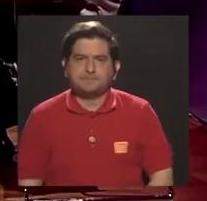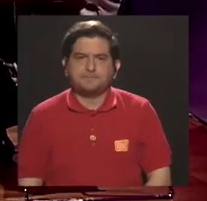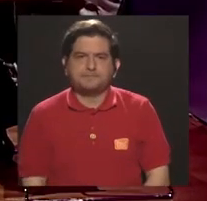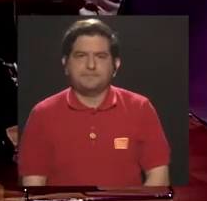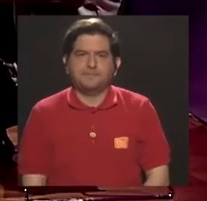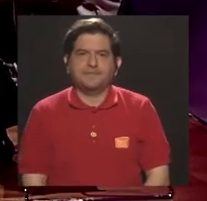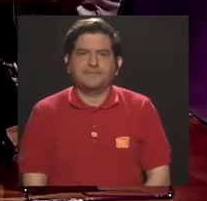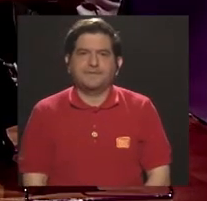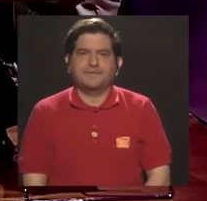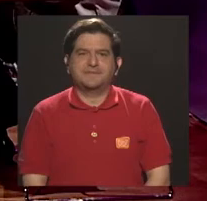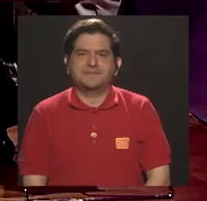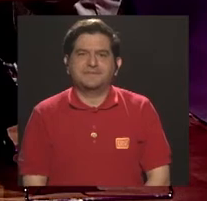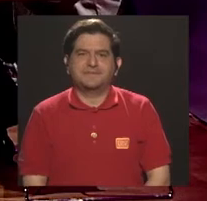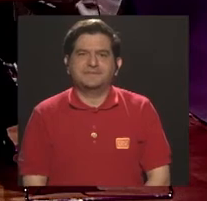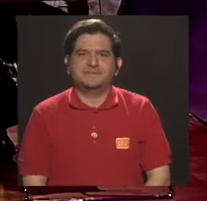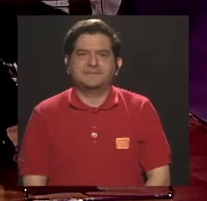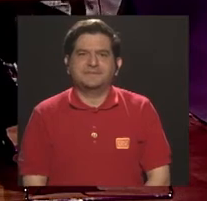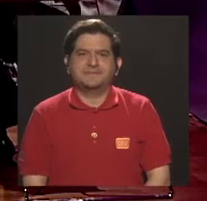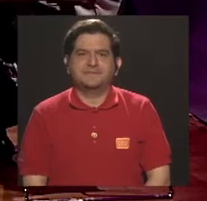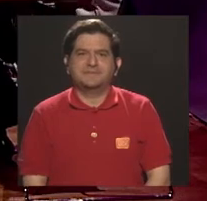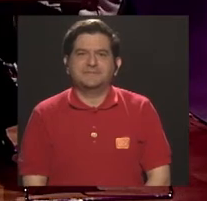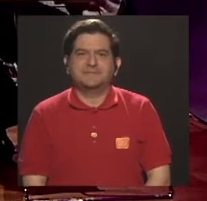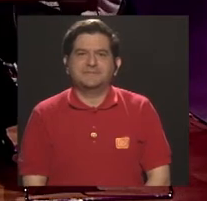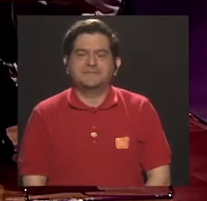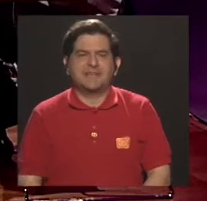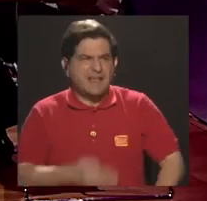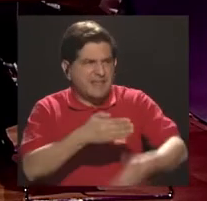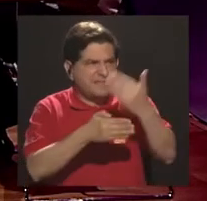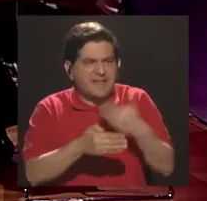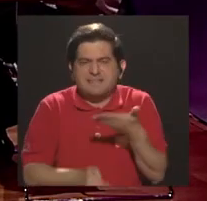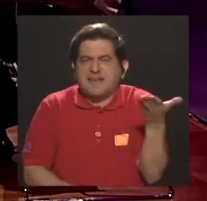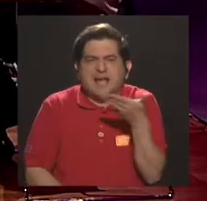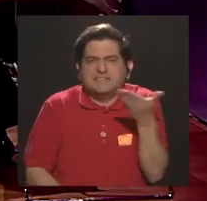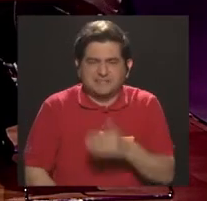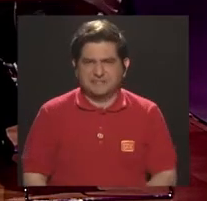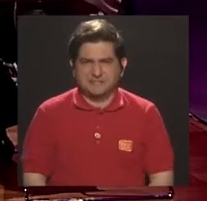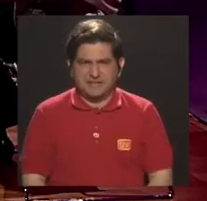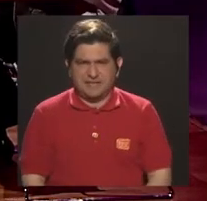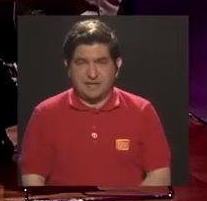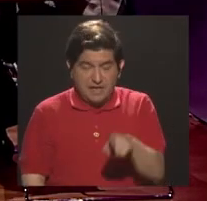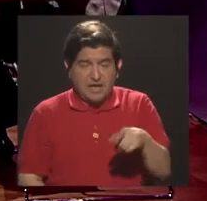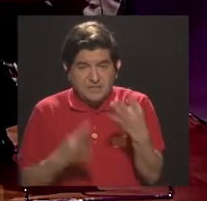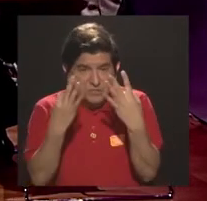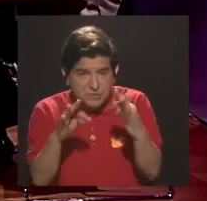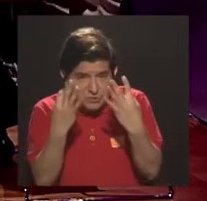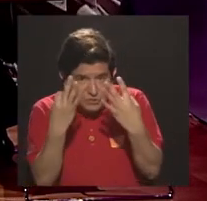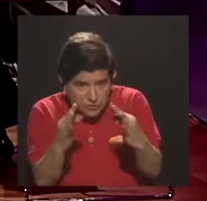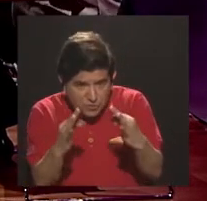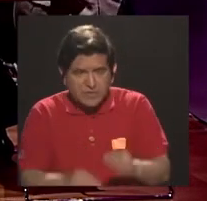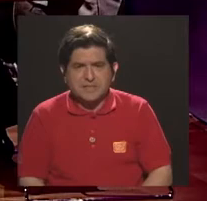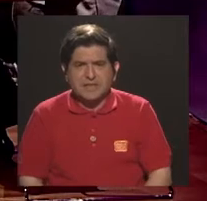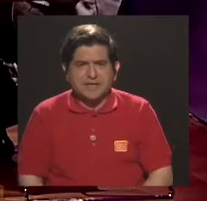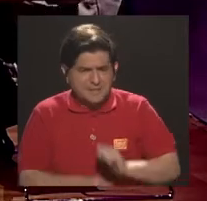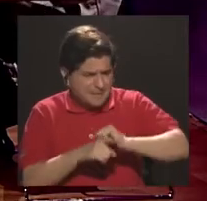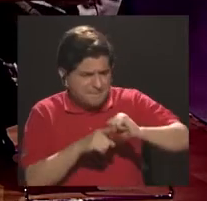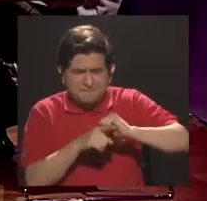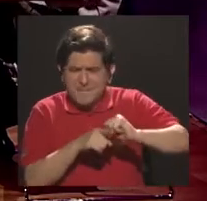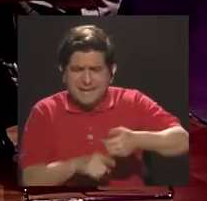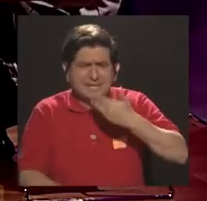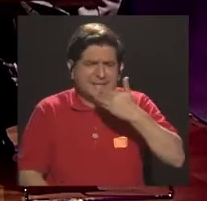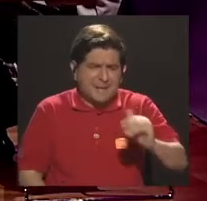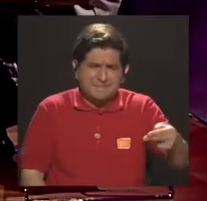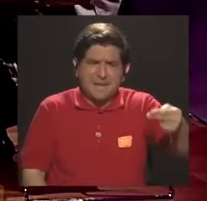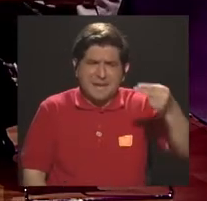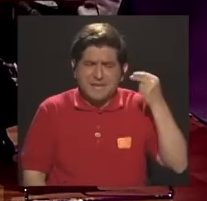y qué es lo que hay detrás de eso no hay nada detrás de esto eso lo que quieren limpiarlo las malas prácticas históricas